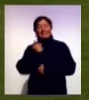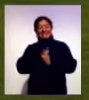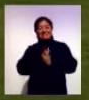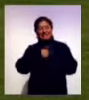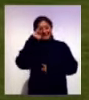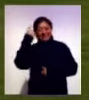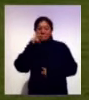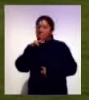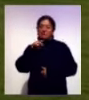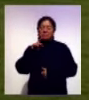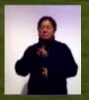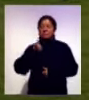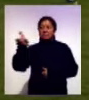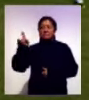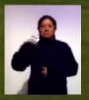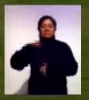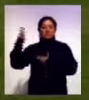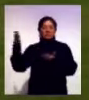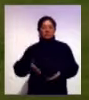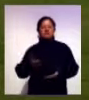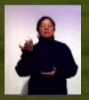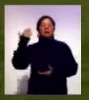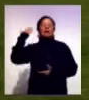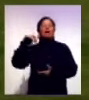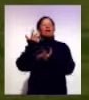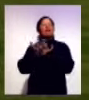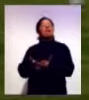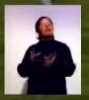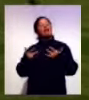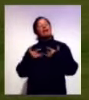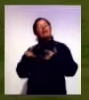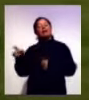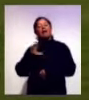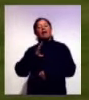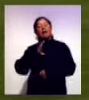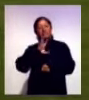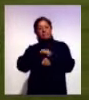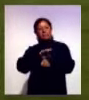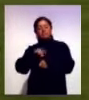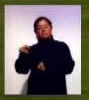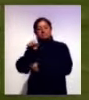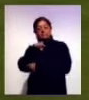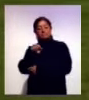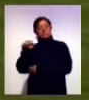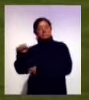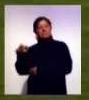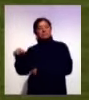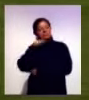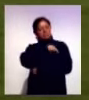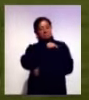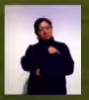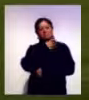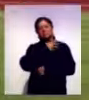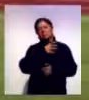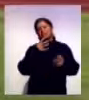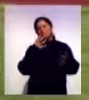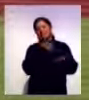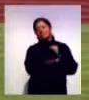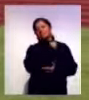de la Politécnica vienen de pausa en la jornada anterior debido al permiso de Street Soccer. En cambio, los licántropos ganaron por goleada,